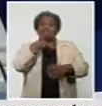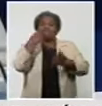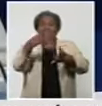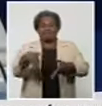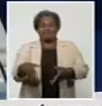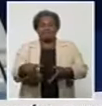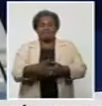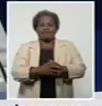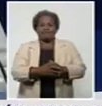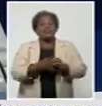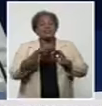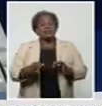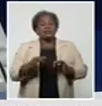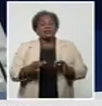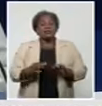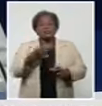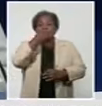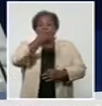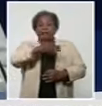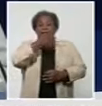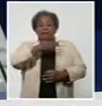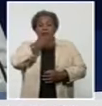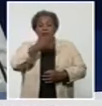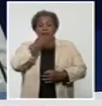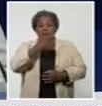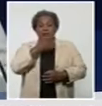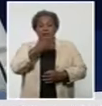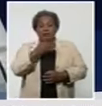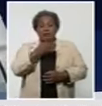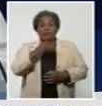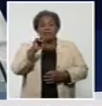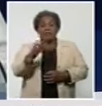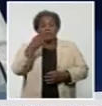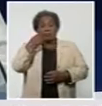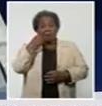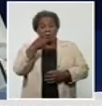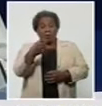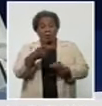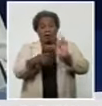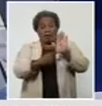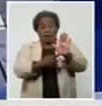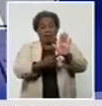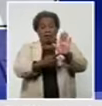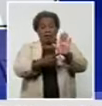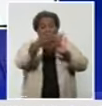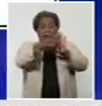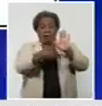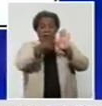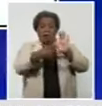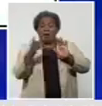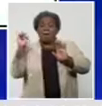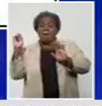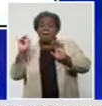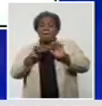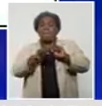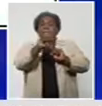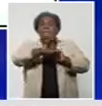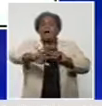Como siempre decimos, y vamos a ilustrarlo también con un mapa que ayer